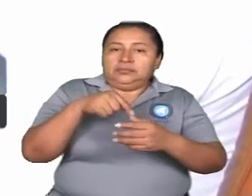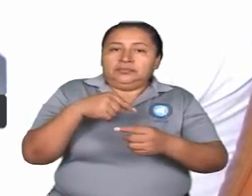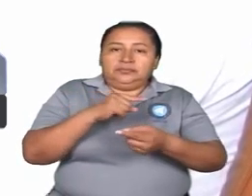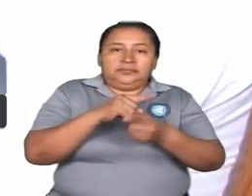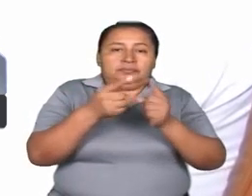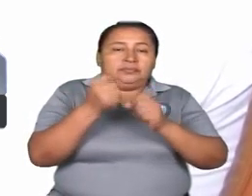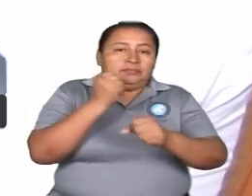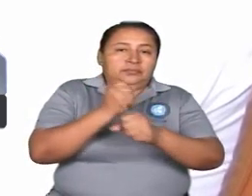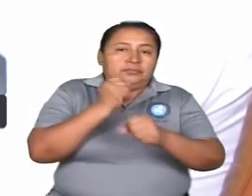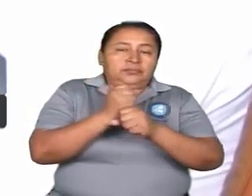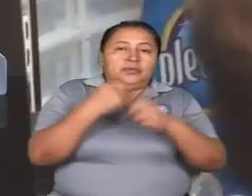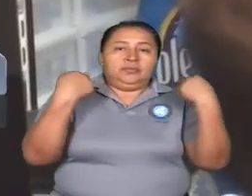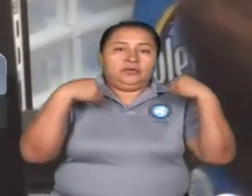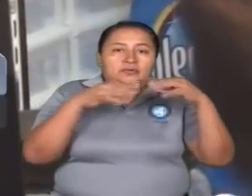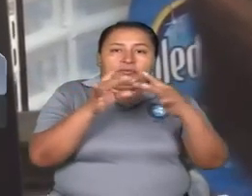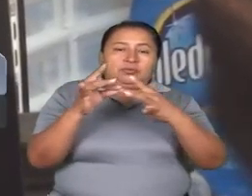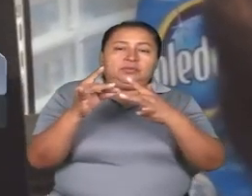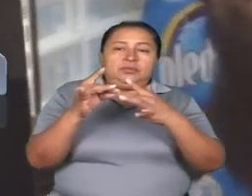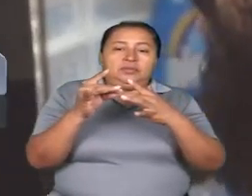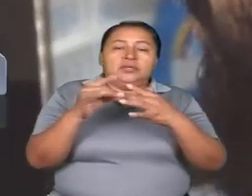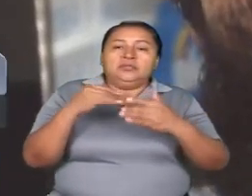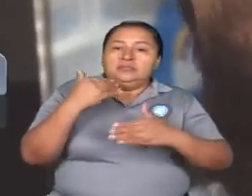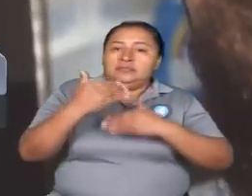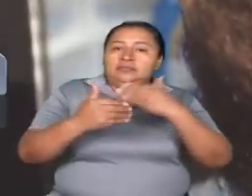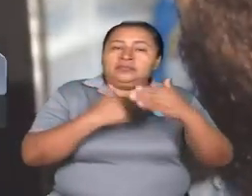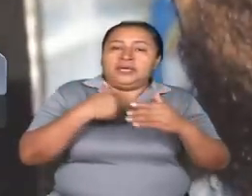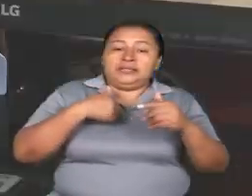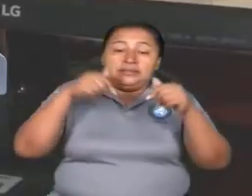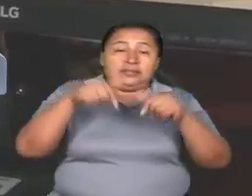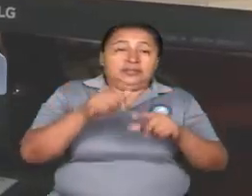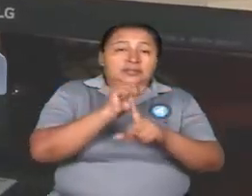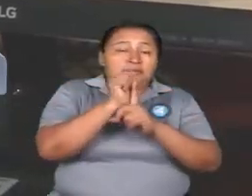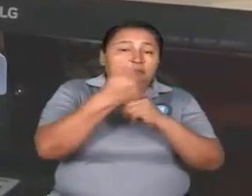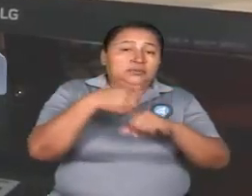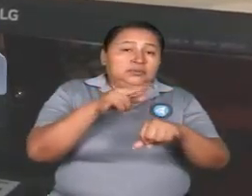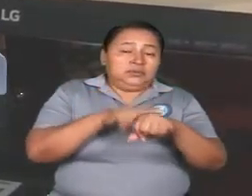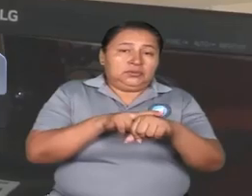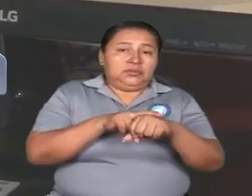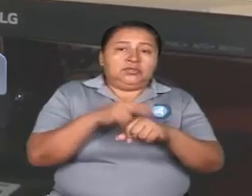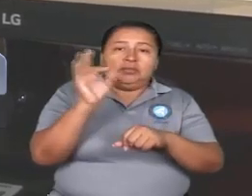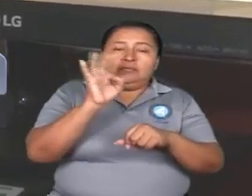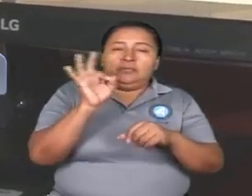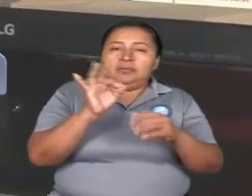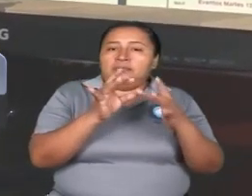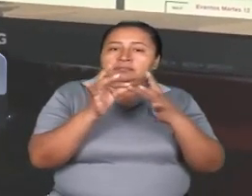del trabajo profesional que viene haciendo el canal parlamentario y de forma más especializada también